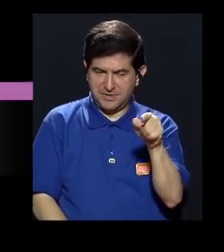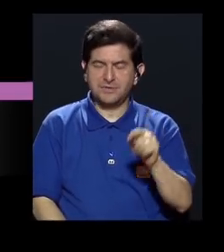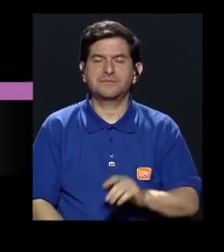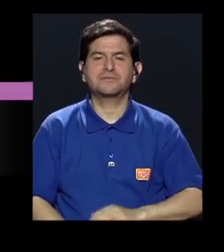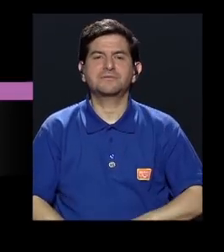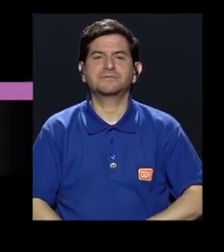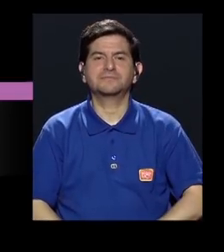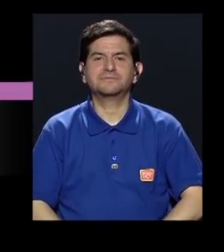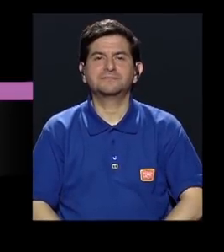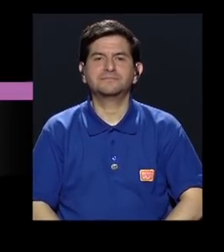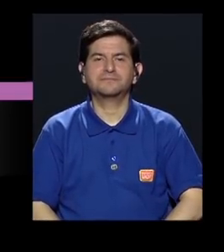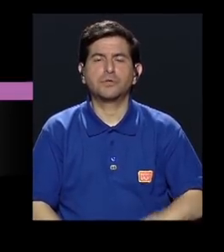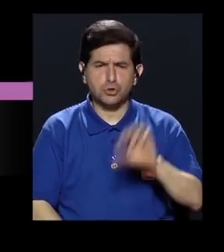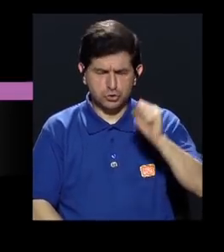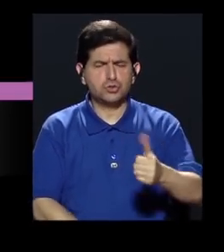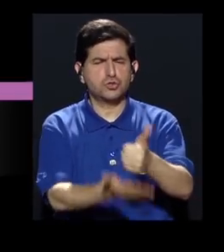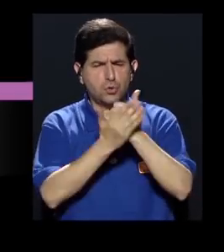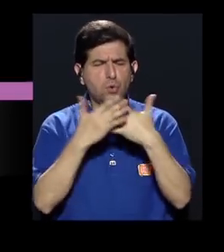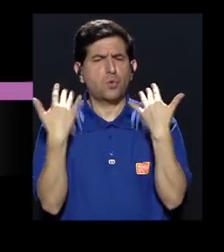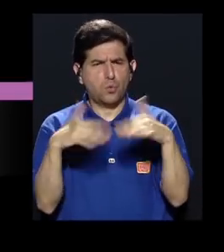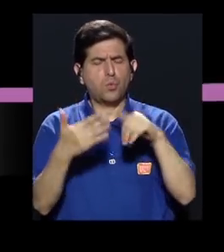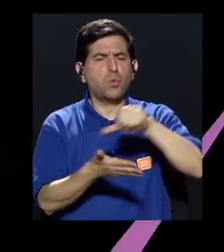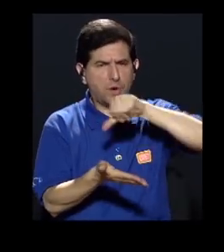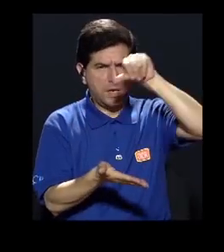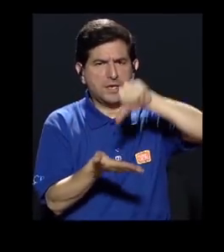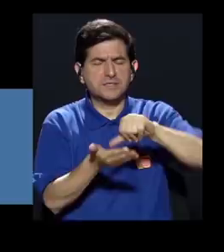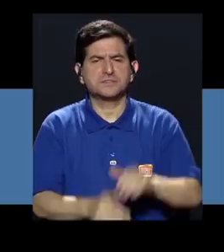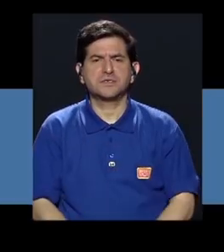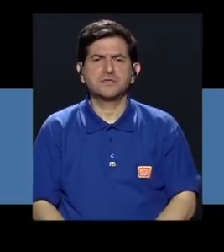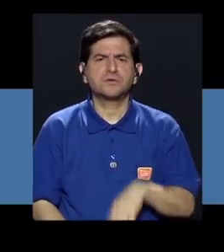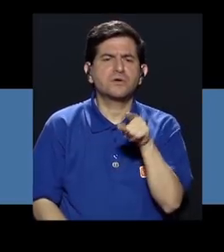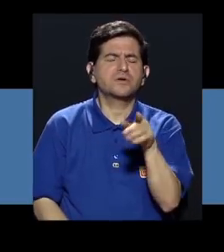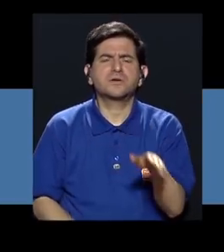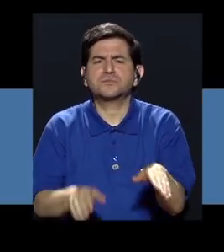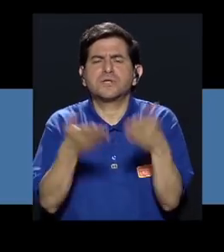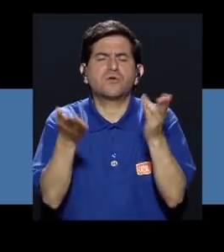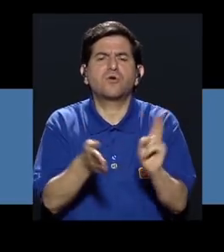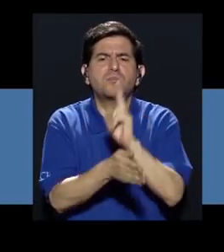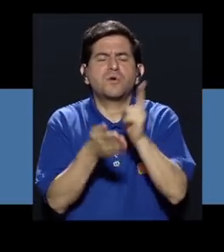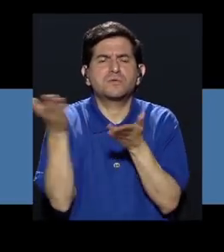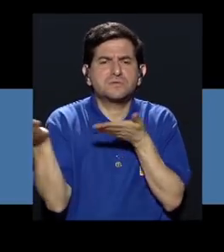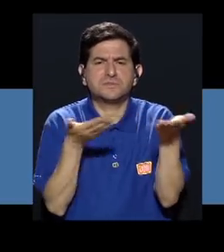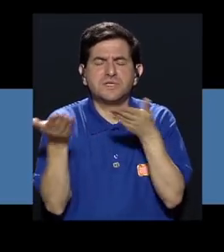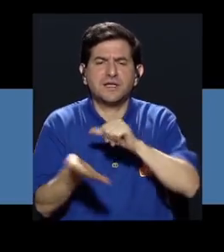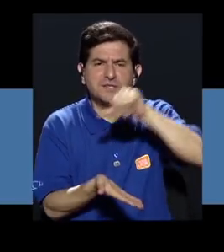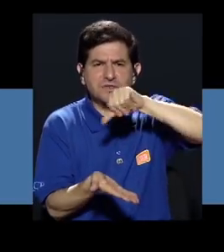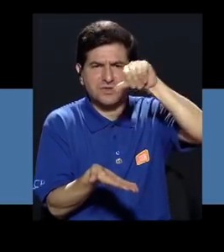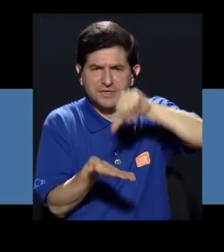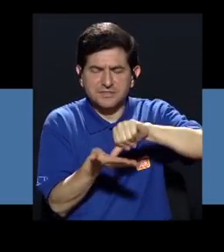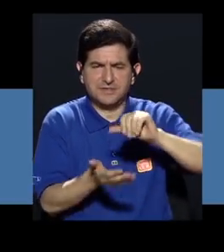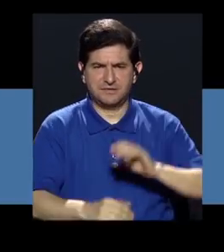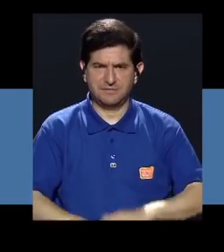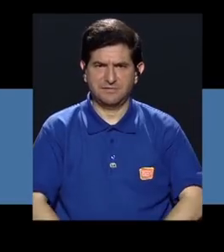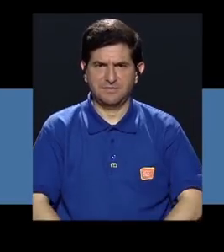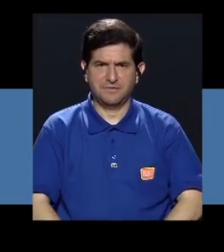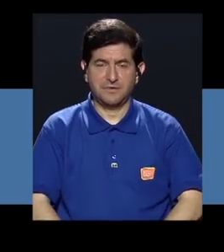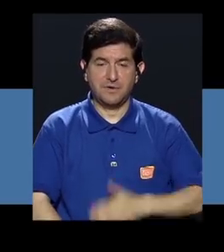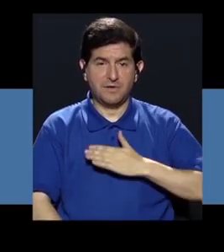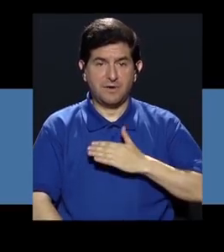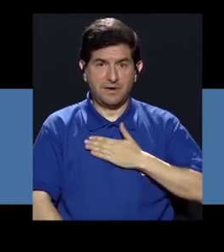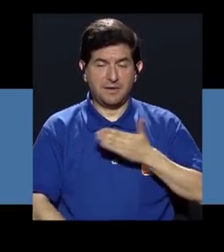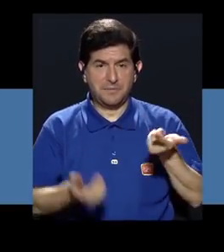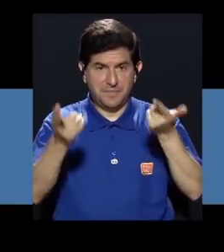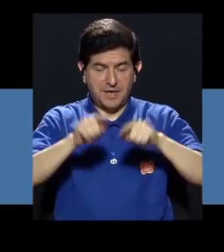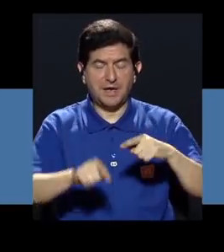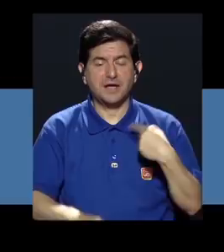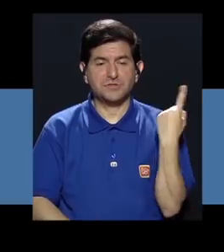ella. Sí, me han ayudado bastante en el centro. ¿Cómo te ha ido utilizando el servicio de CENSINAI? Bueno, en